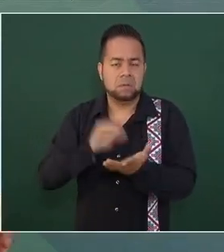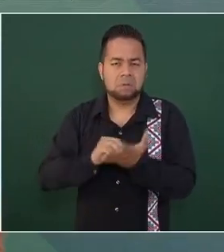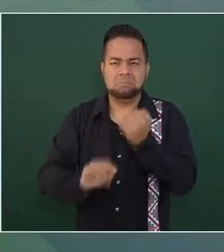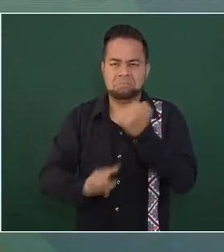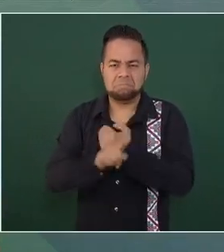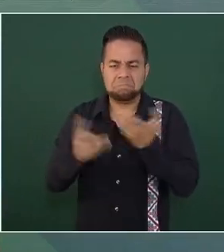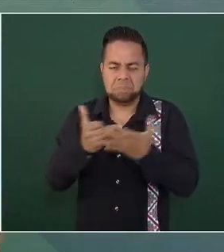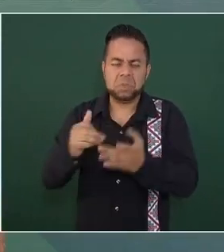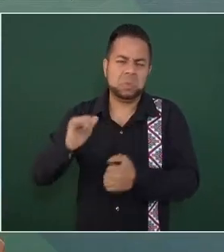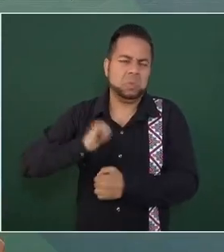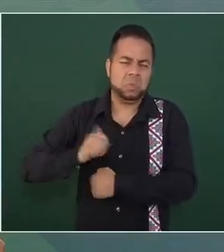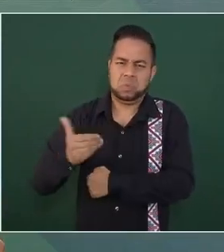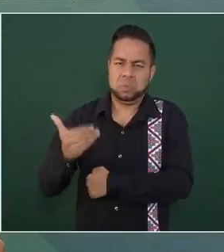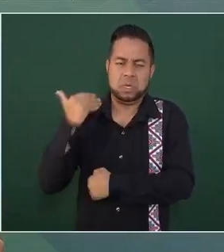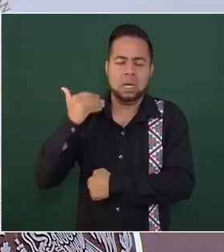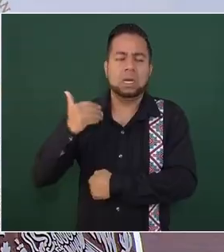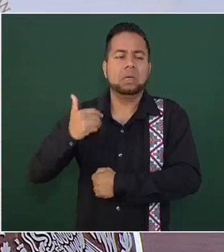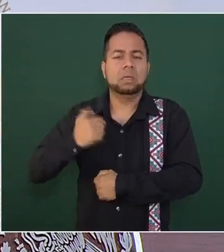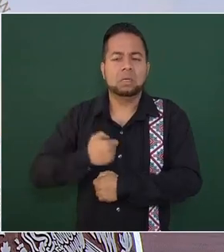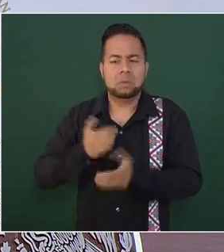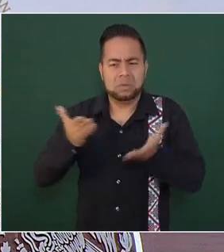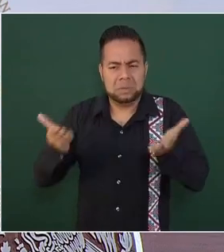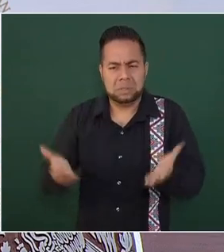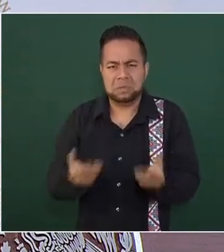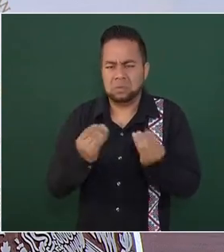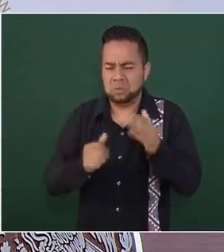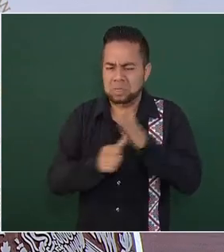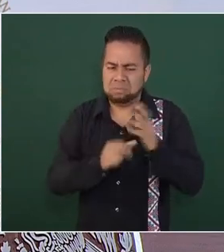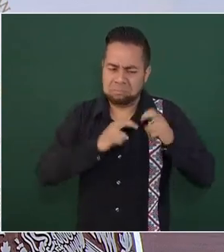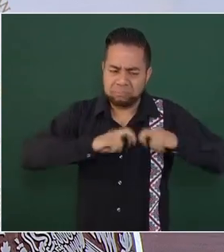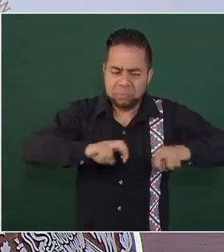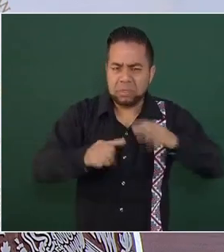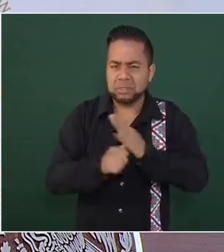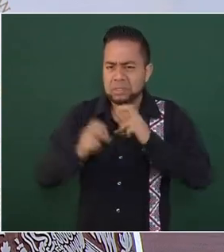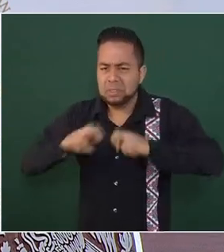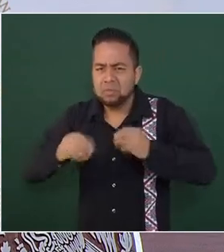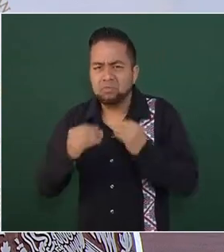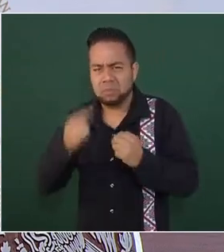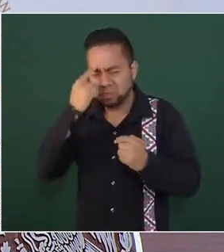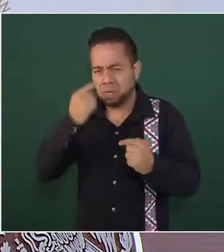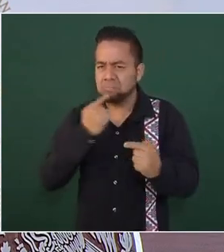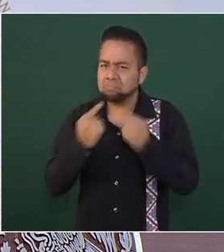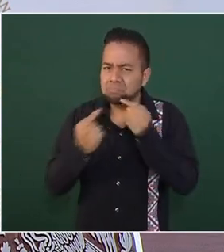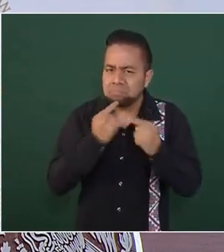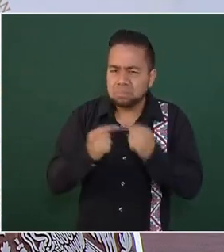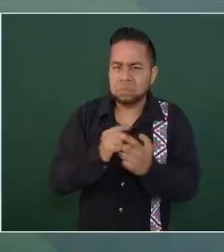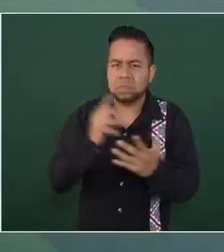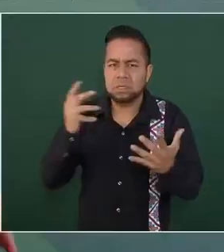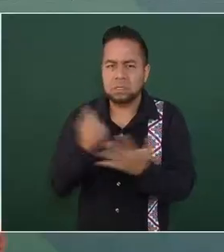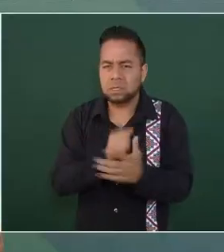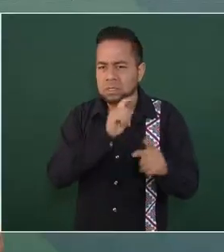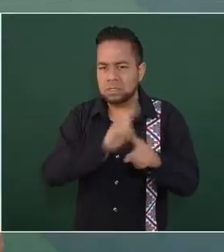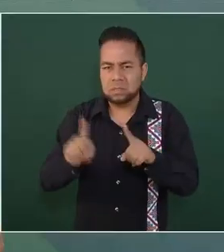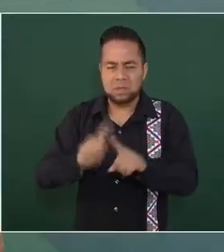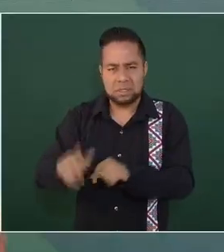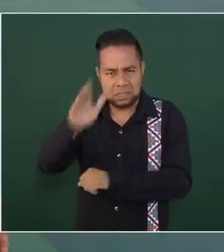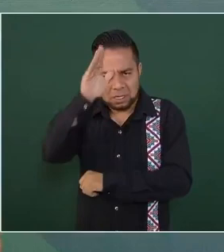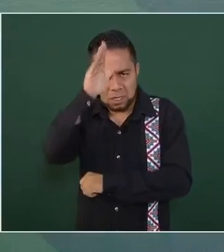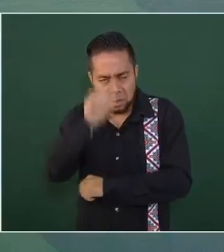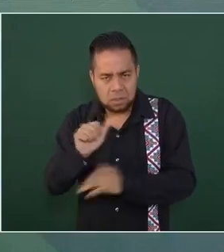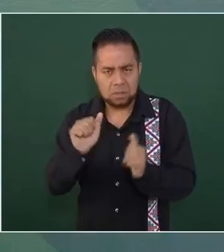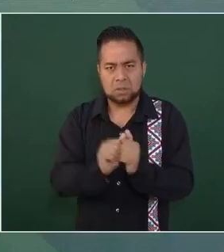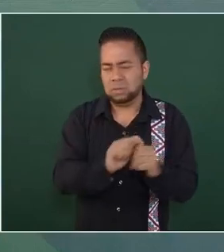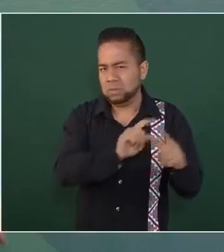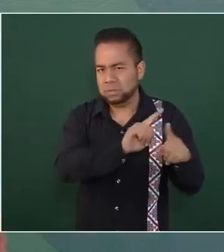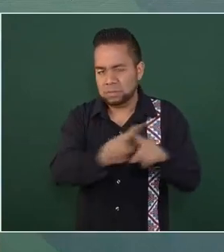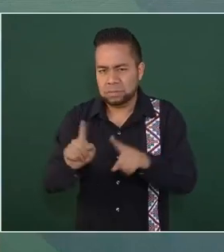agrario histórico promovimos muchas mesas de negociación y logramos diversos acuerdos con los